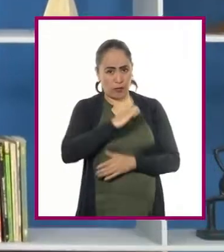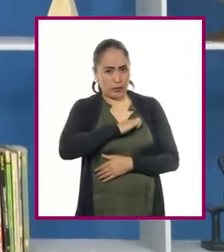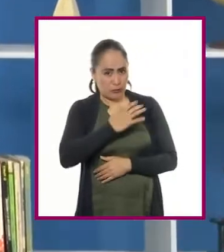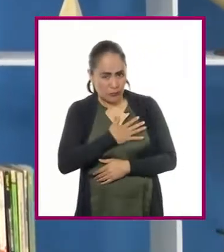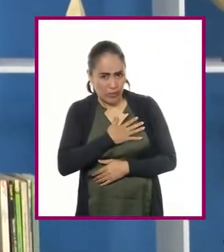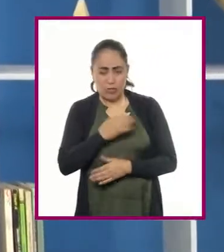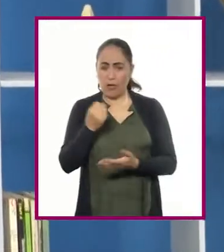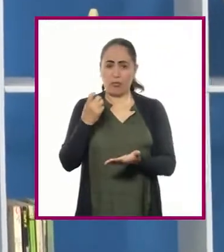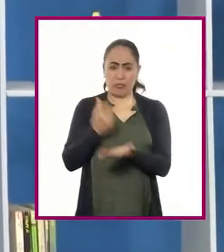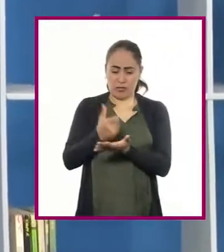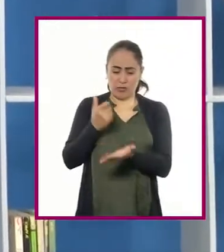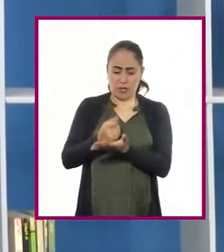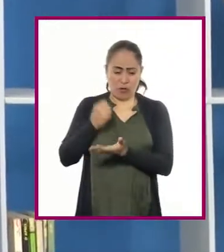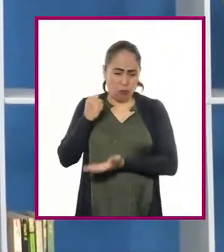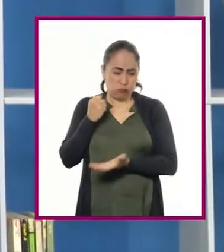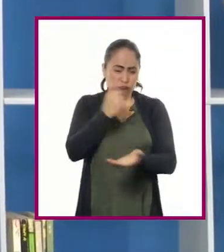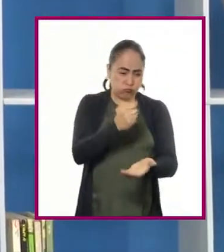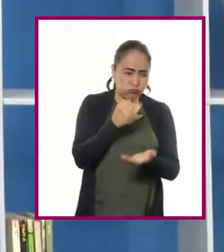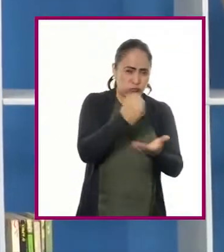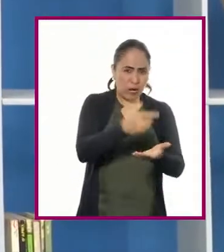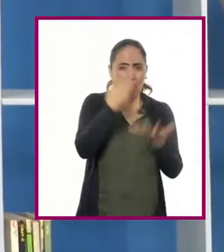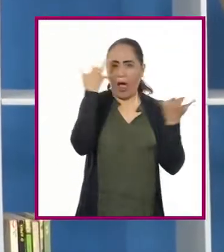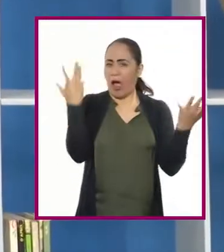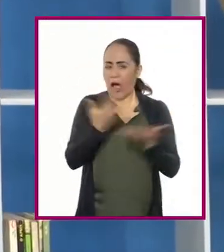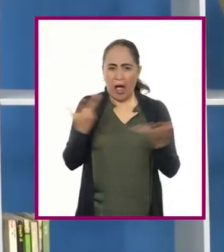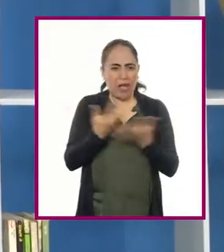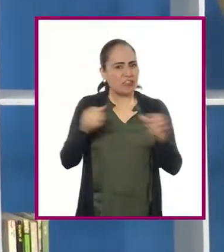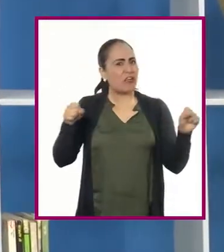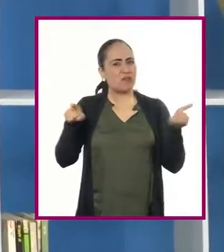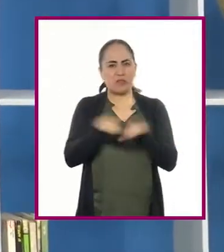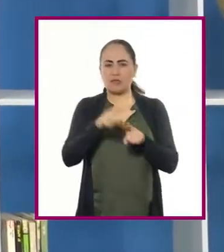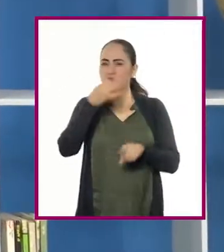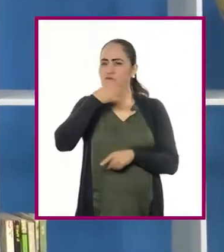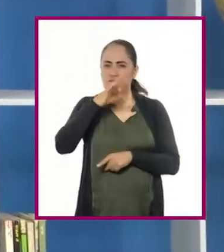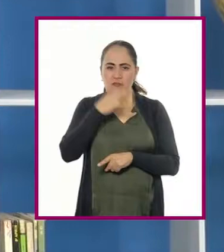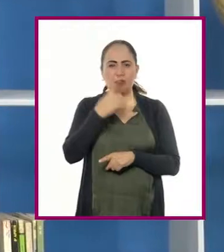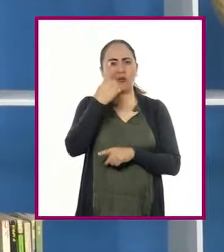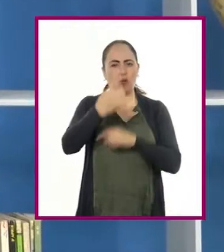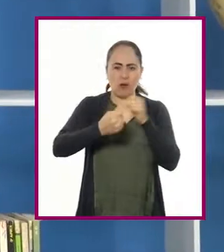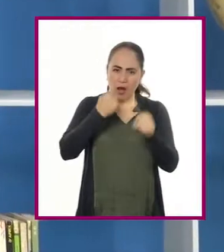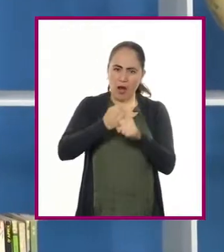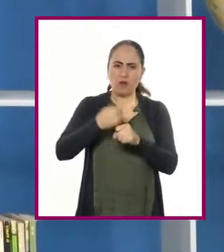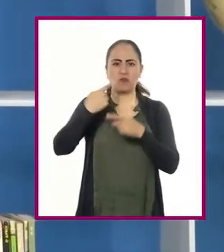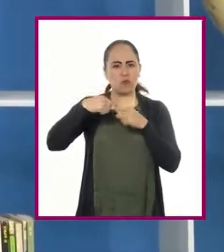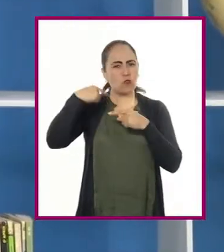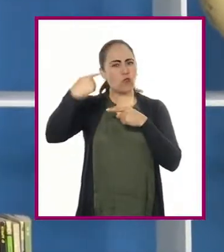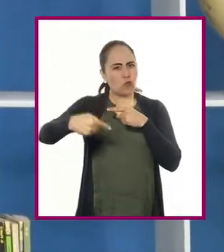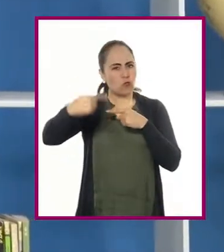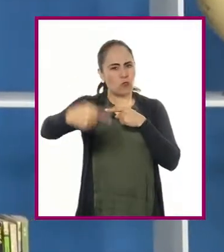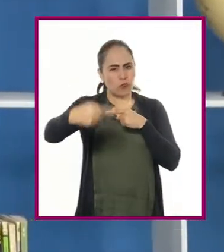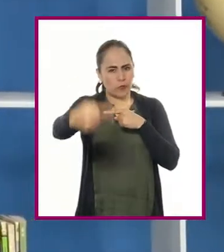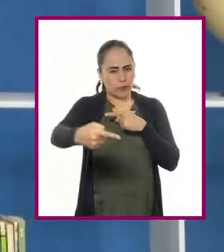de dinero y empeño en su realización año con año. Más